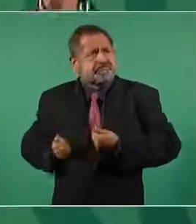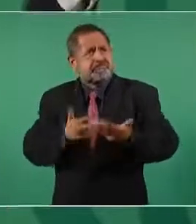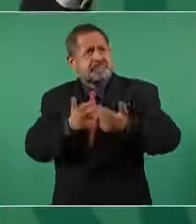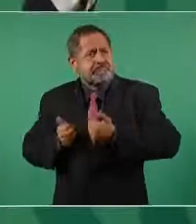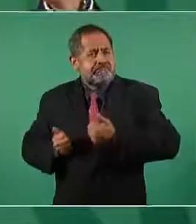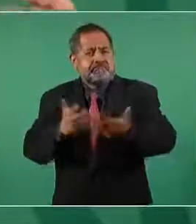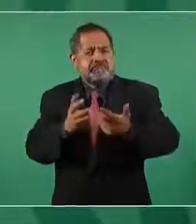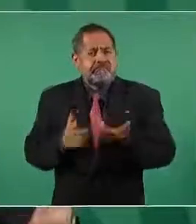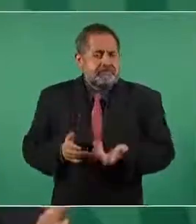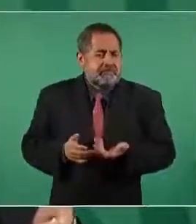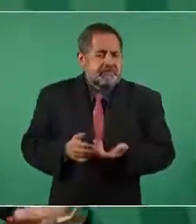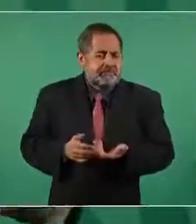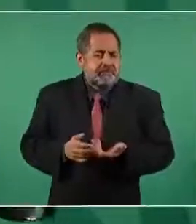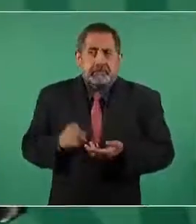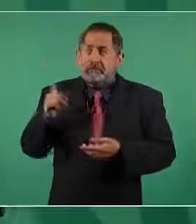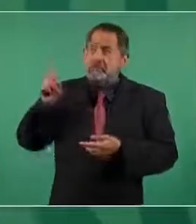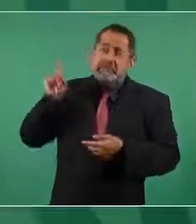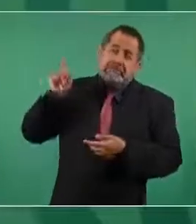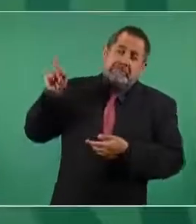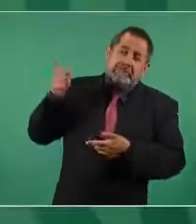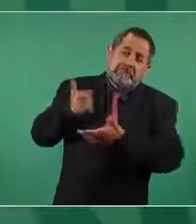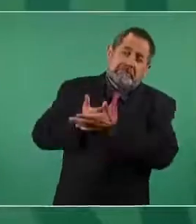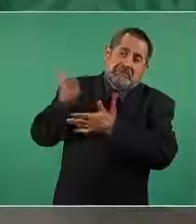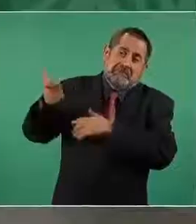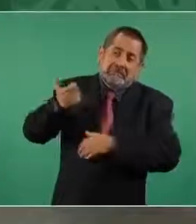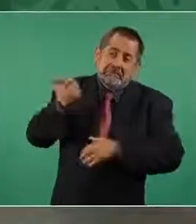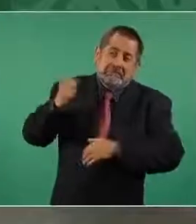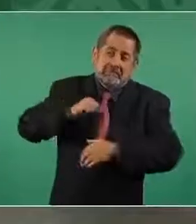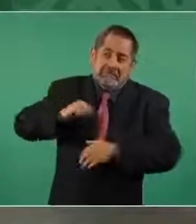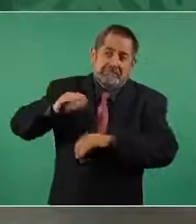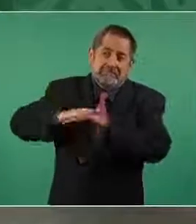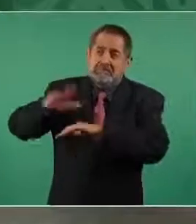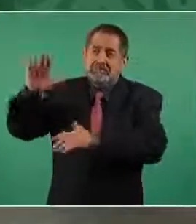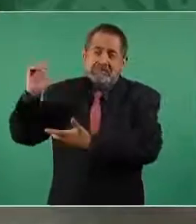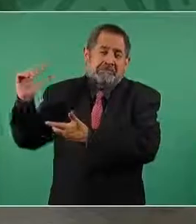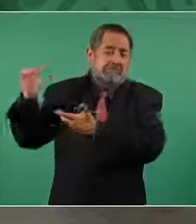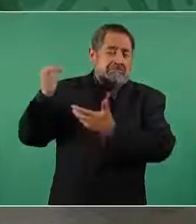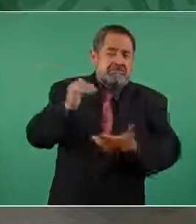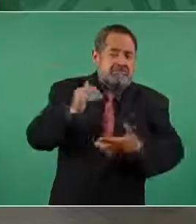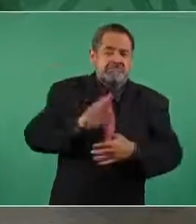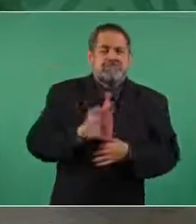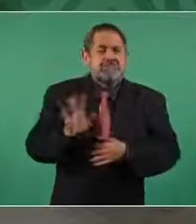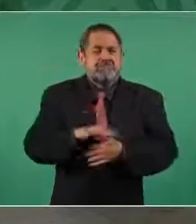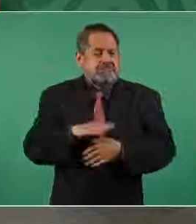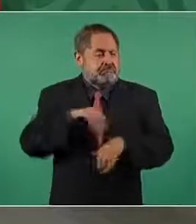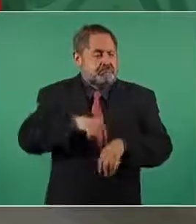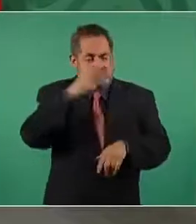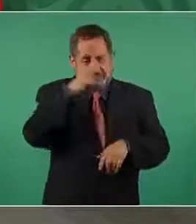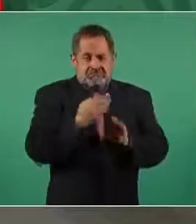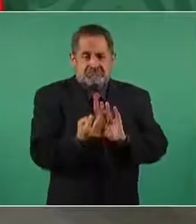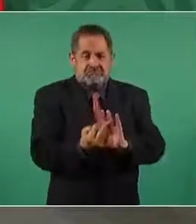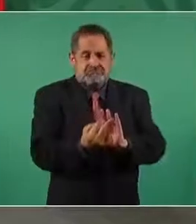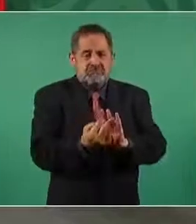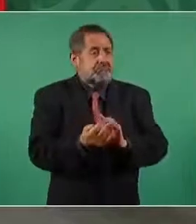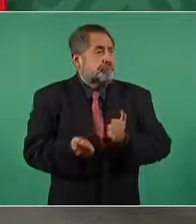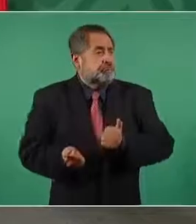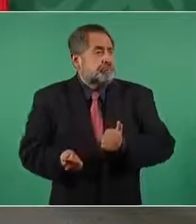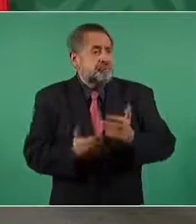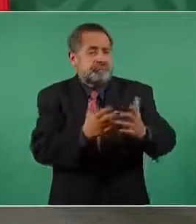El ahorro en flete, si se traen esas mercancías de Asia.